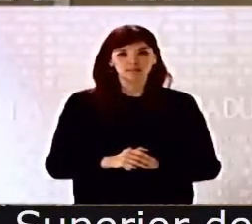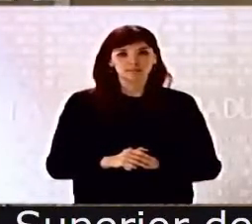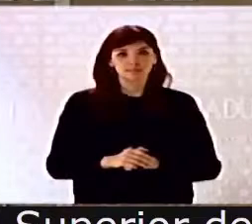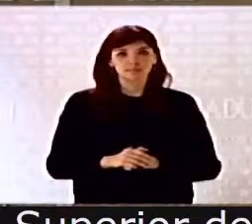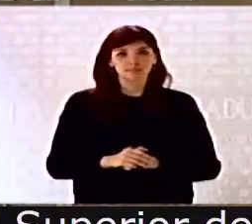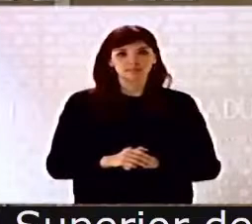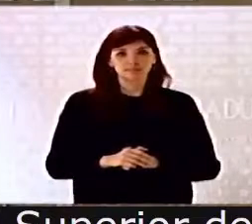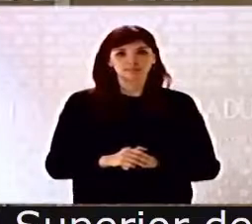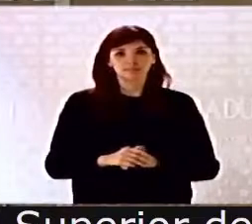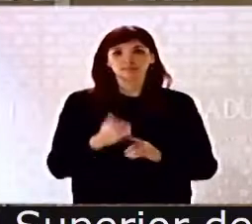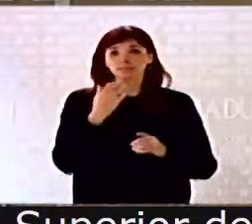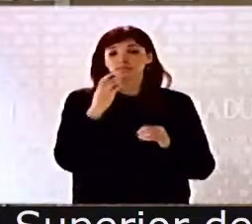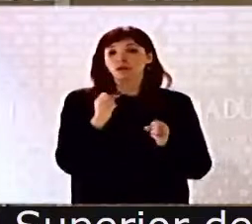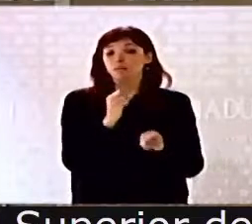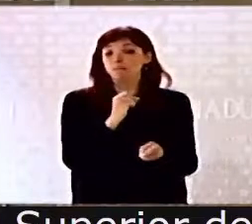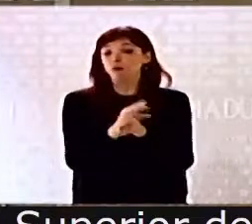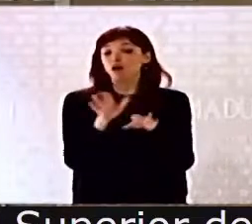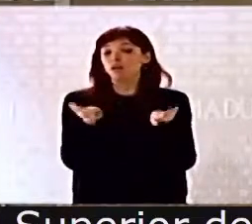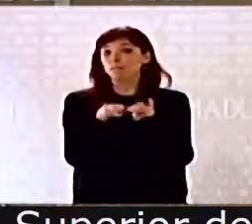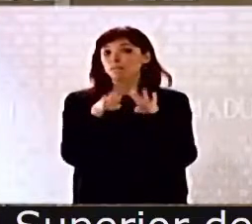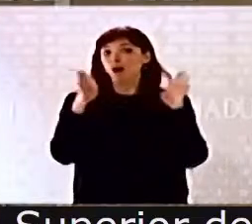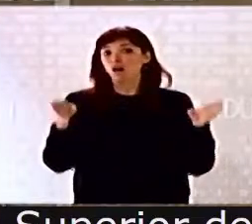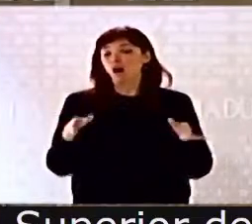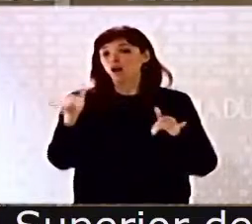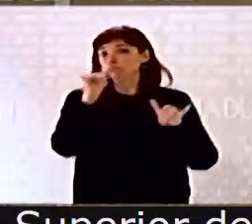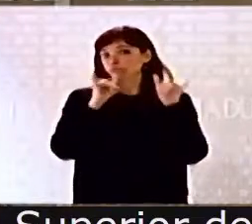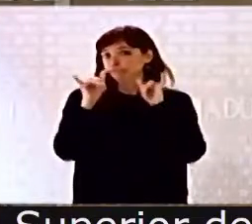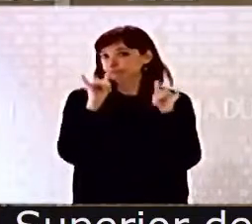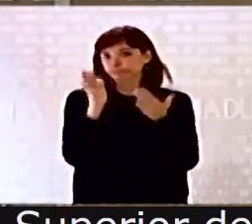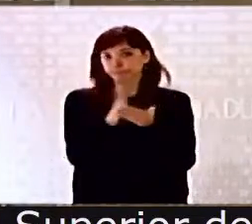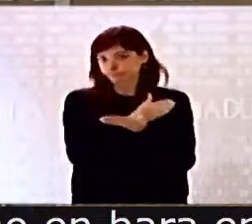Ausencia de consumo en barra en los bares,